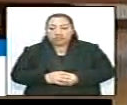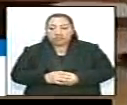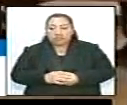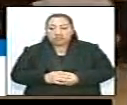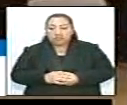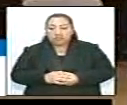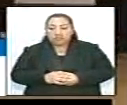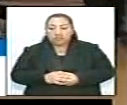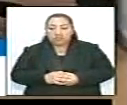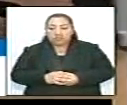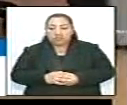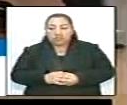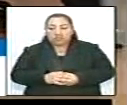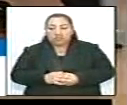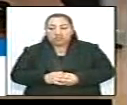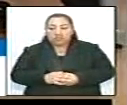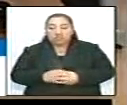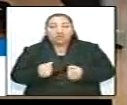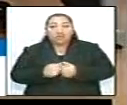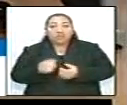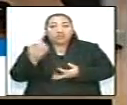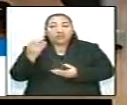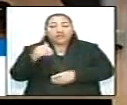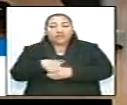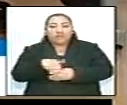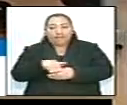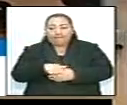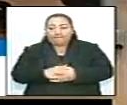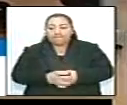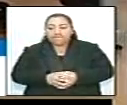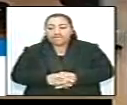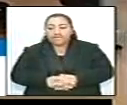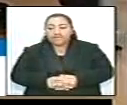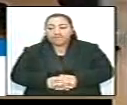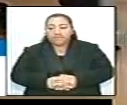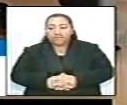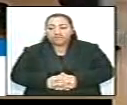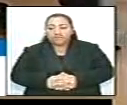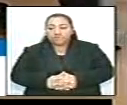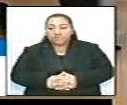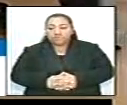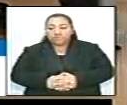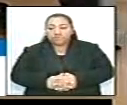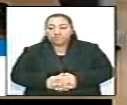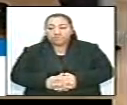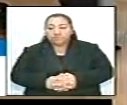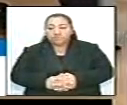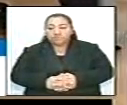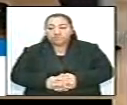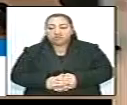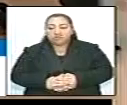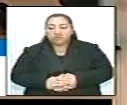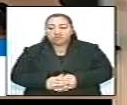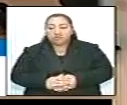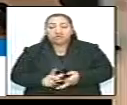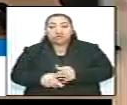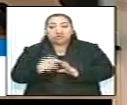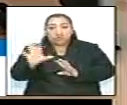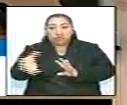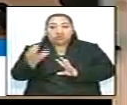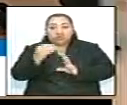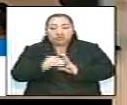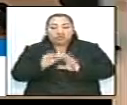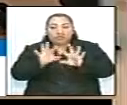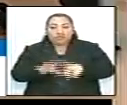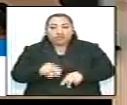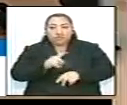con los aportes quedaría pendiente la votación, teniendo en cuenta de que vamos a hacer llegar la redacción que están considerando, sí,